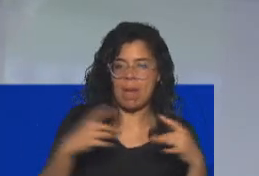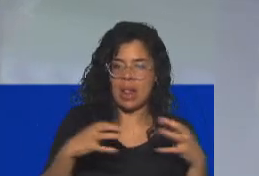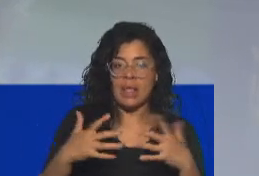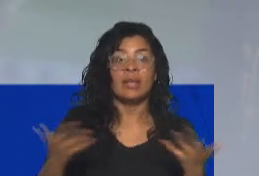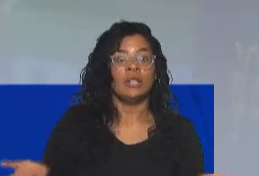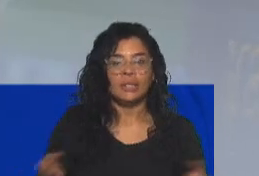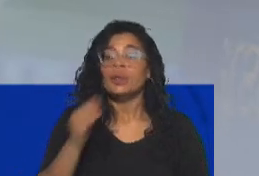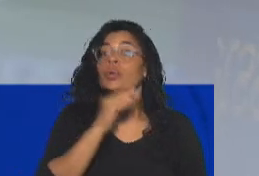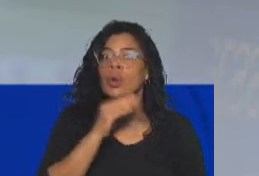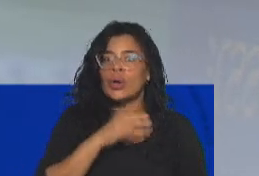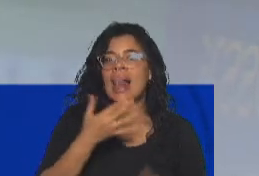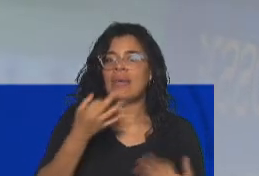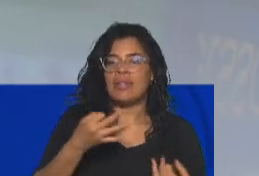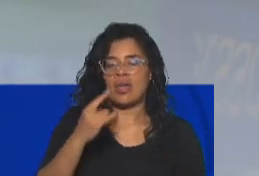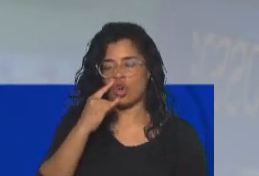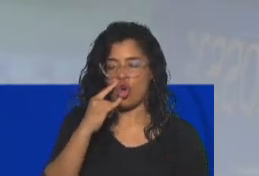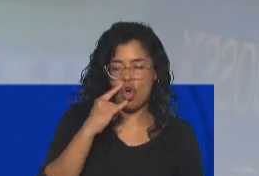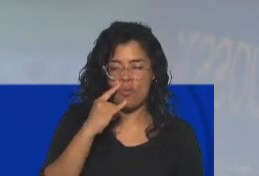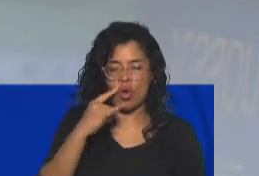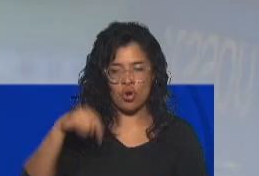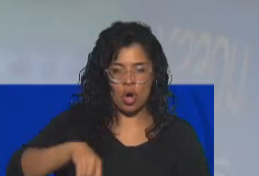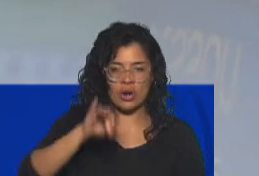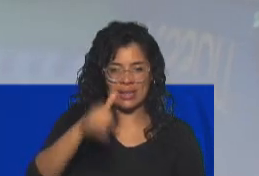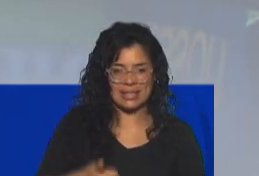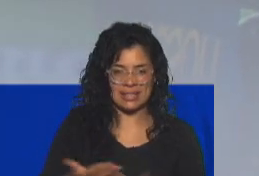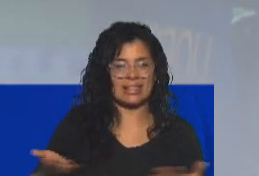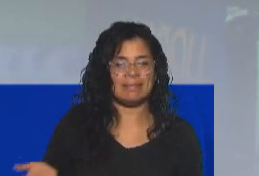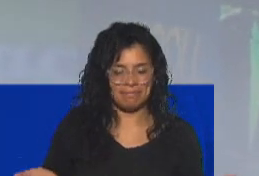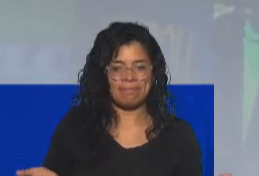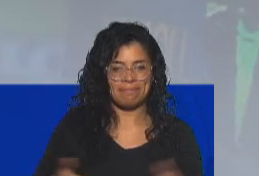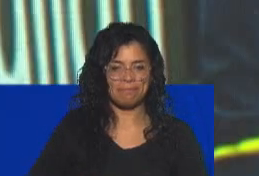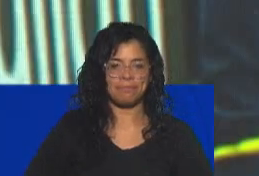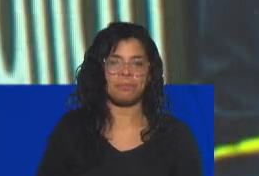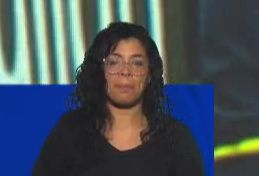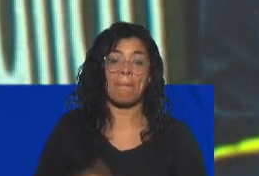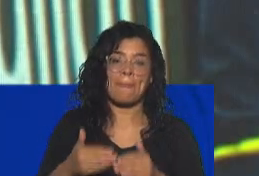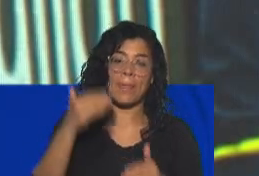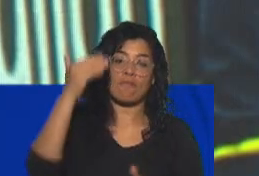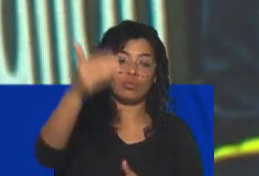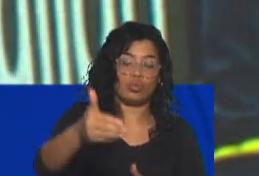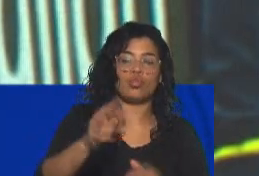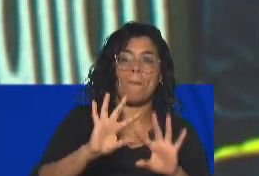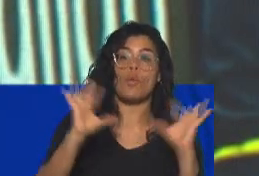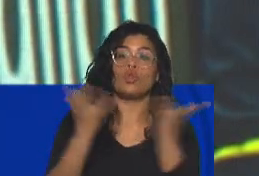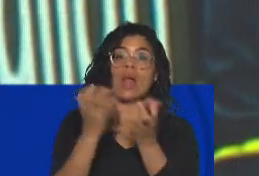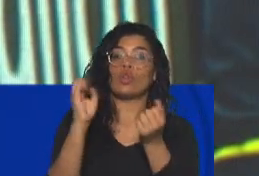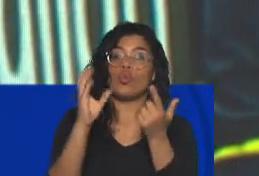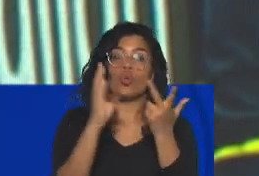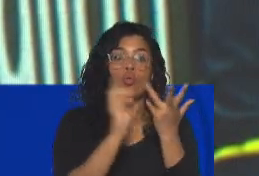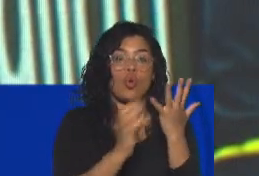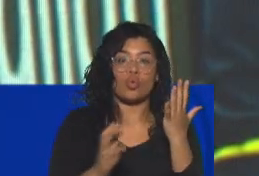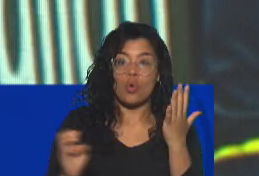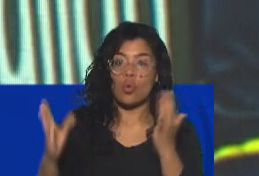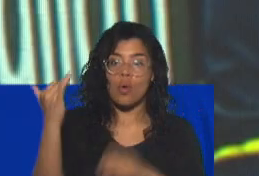tener expectativas de copa, de clasificación y demás. Está ahí latente la posibilidad. Tiene por delante el Mundial de Clubes, pero mientras tanto busca